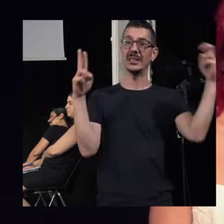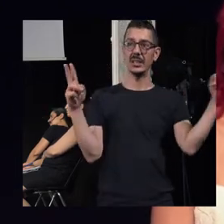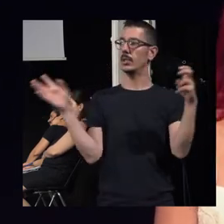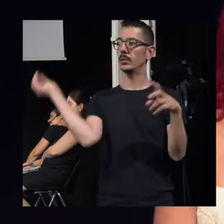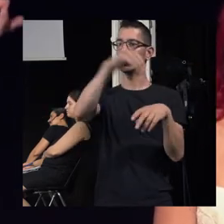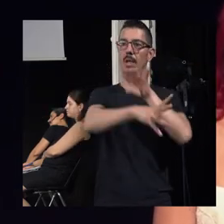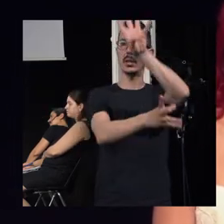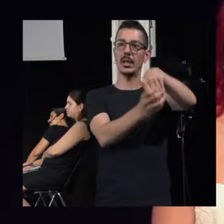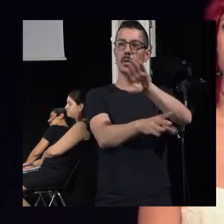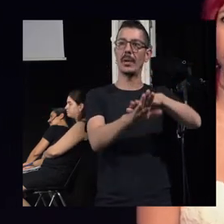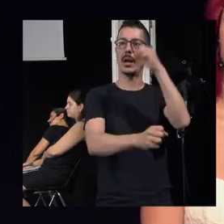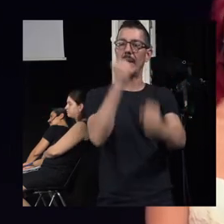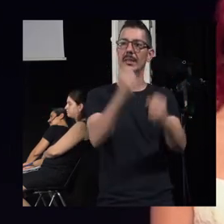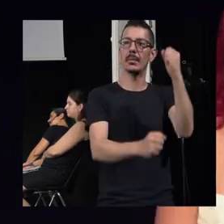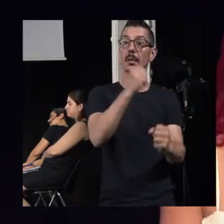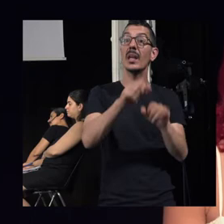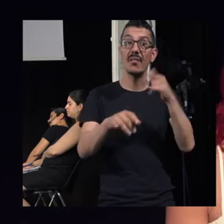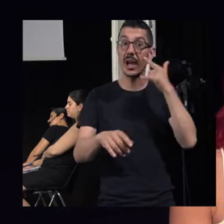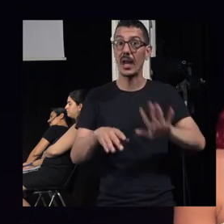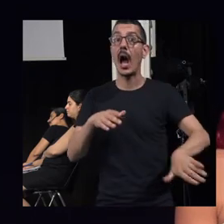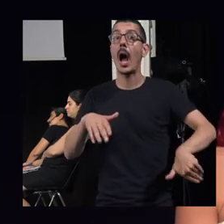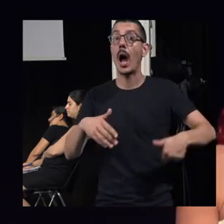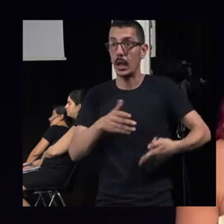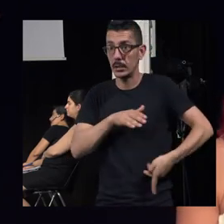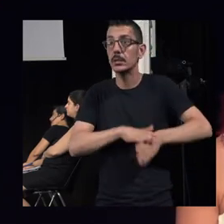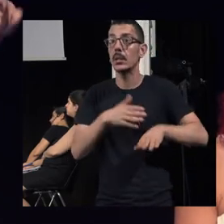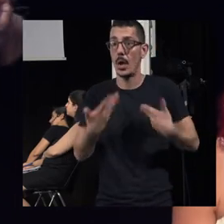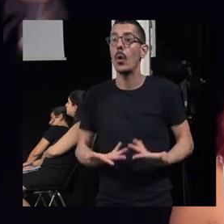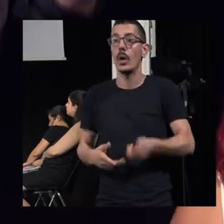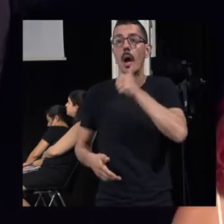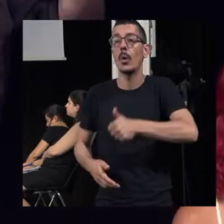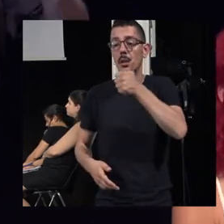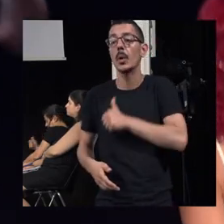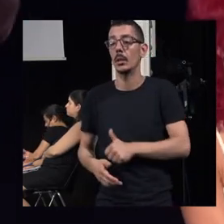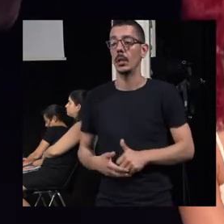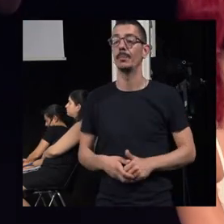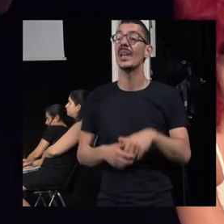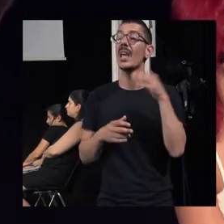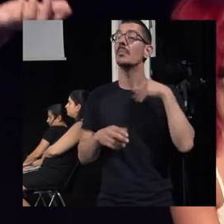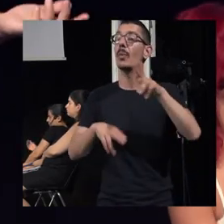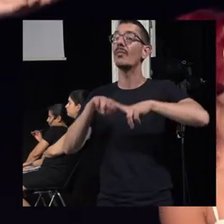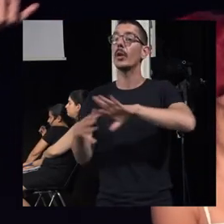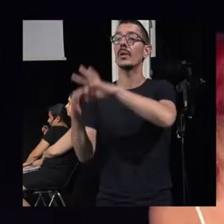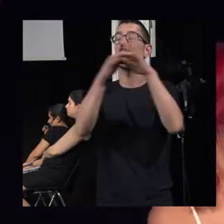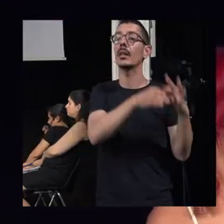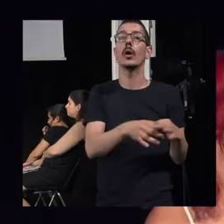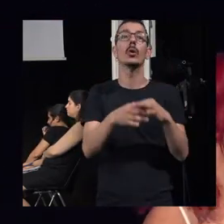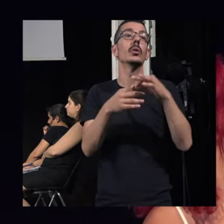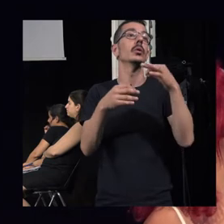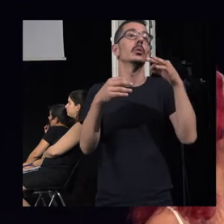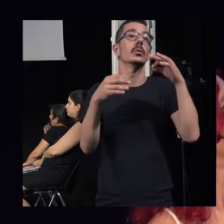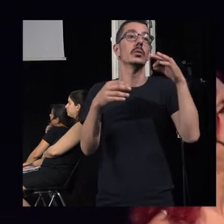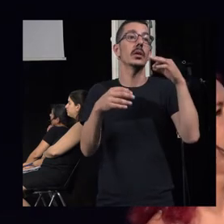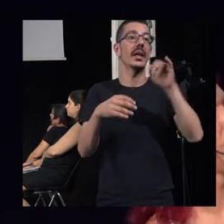esta identidad y aún así hemos resistido. Bien, y tiene que ver fundamentalmente este fenómeno con cómo se construyen las identidades. Esto